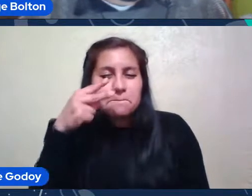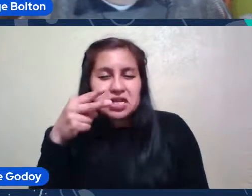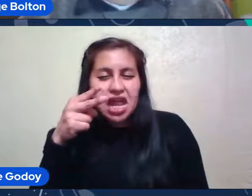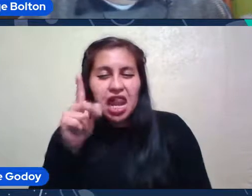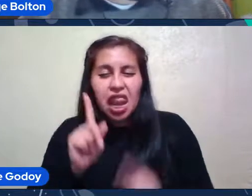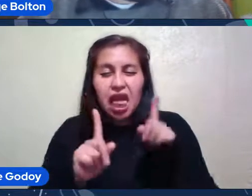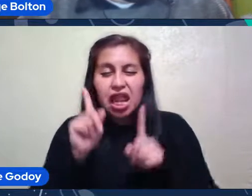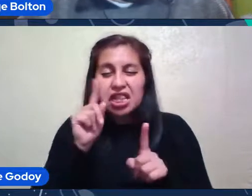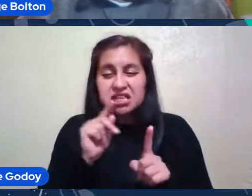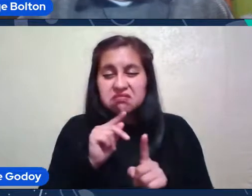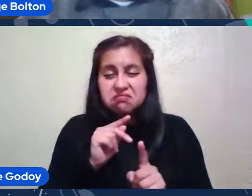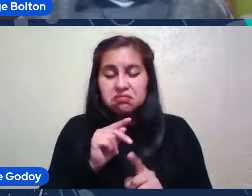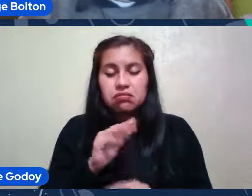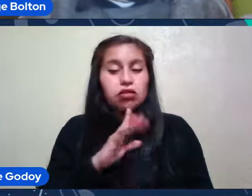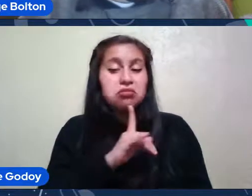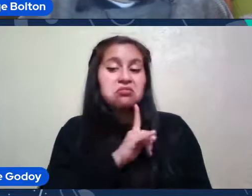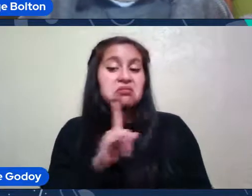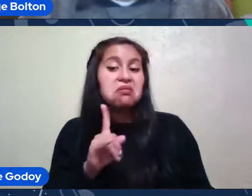Ya